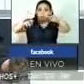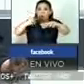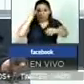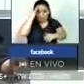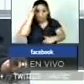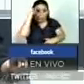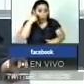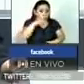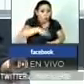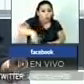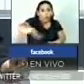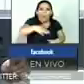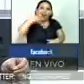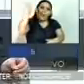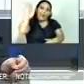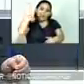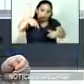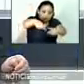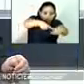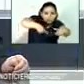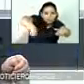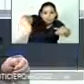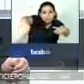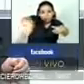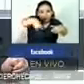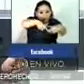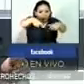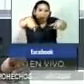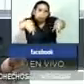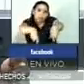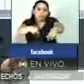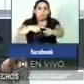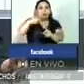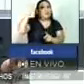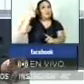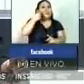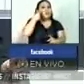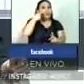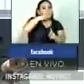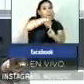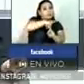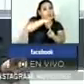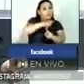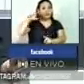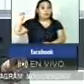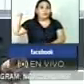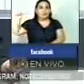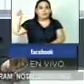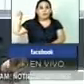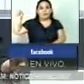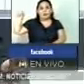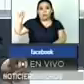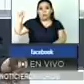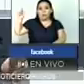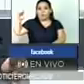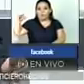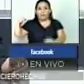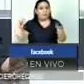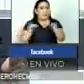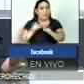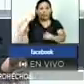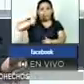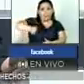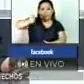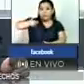daños en las obras de mitigación que se están realizando en la residencial Santa Lucía. Esto en Hilo Pango, donde, como recordaremos, hace varios meses se